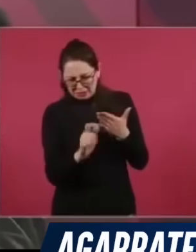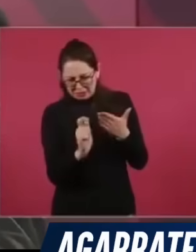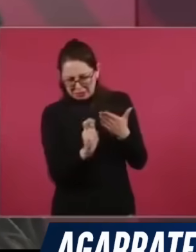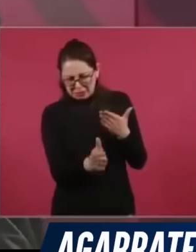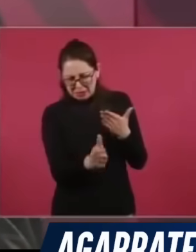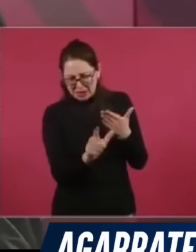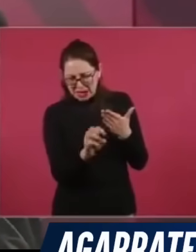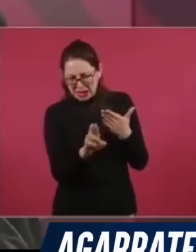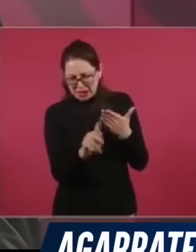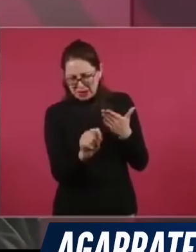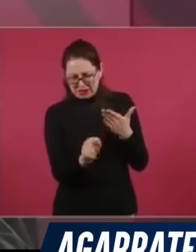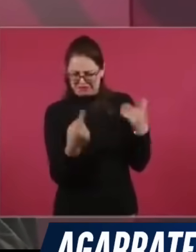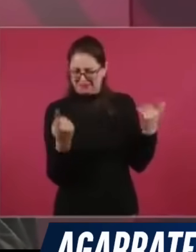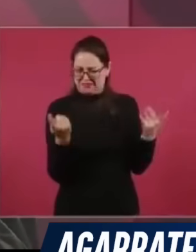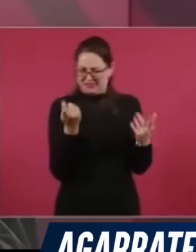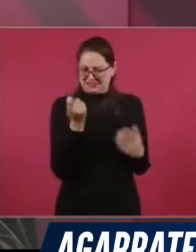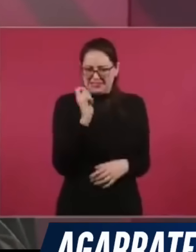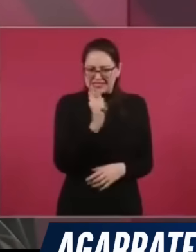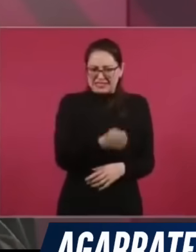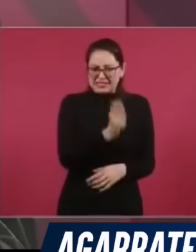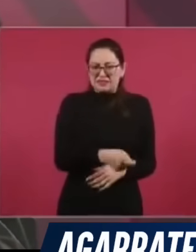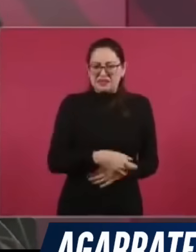pues estamos enfrentando